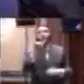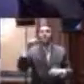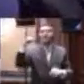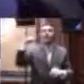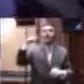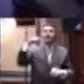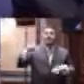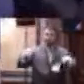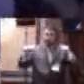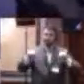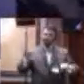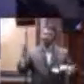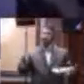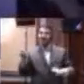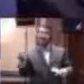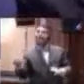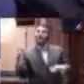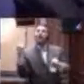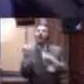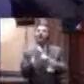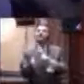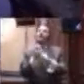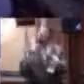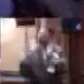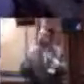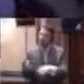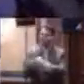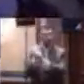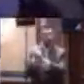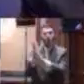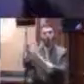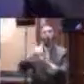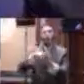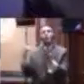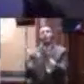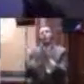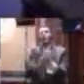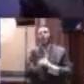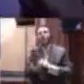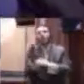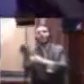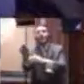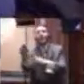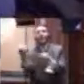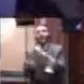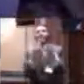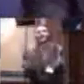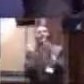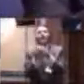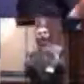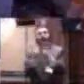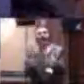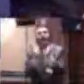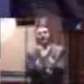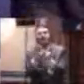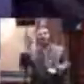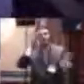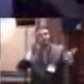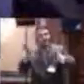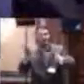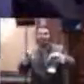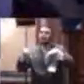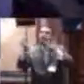posible solicitar el registro de nuevos partidos. Esto tiene que ver con la historia de nuestra